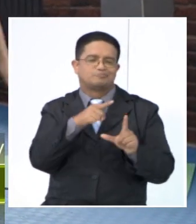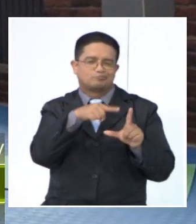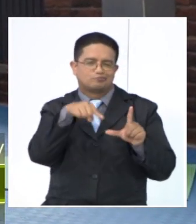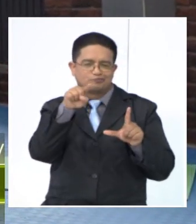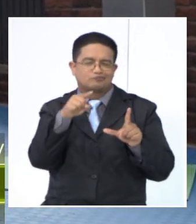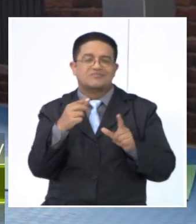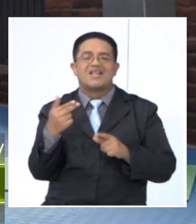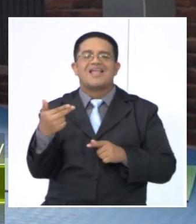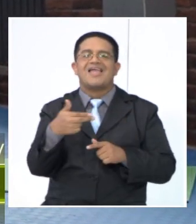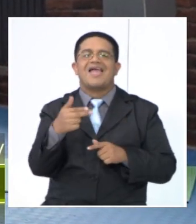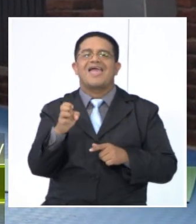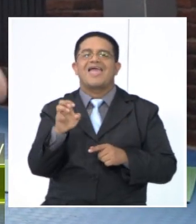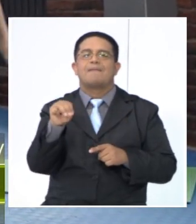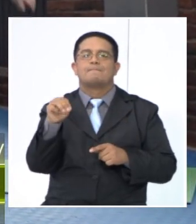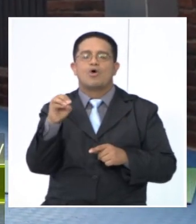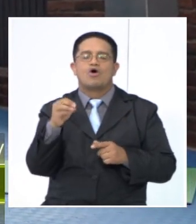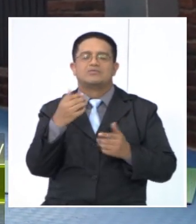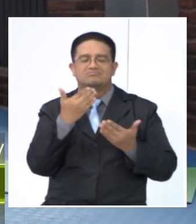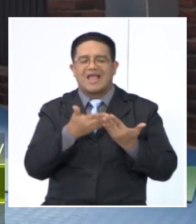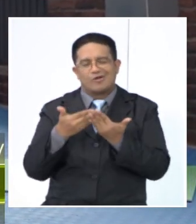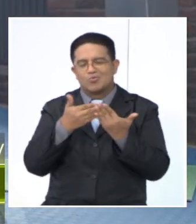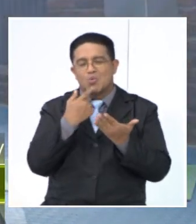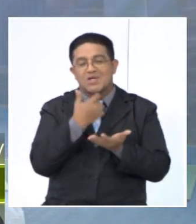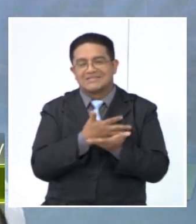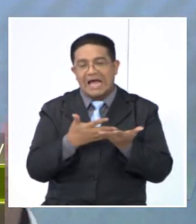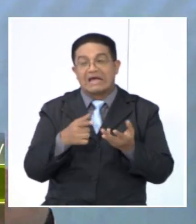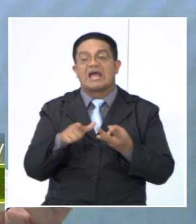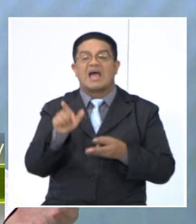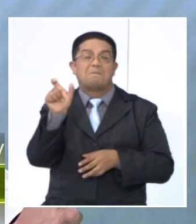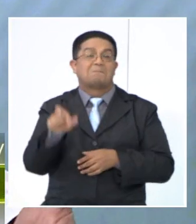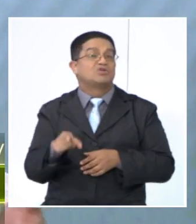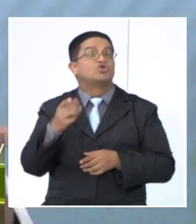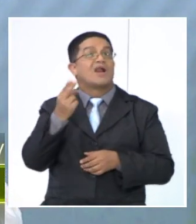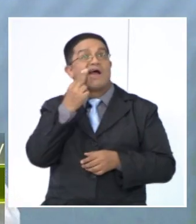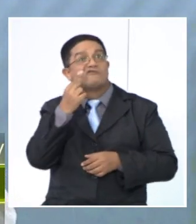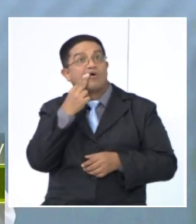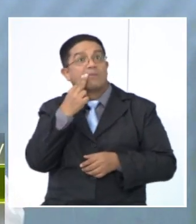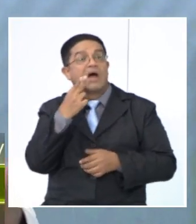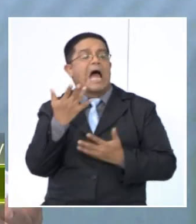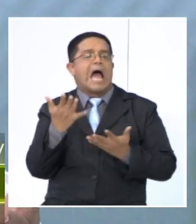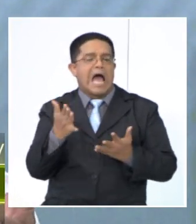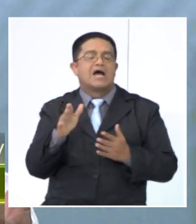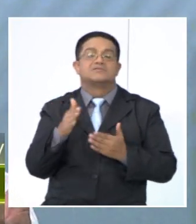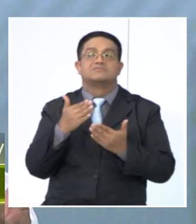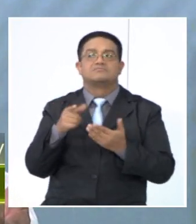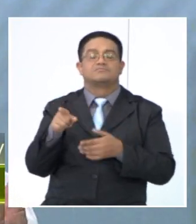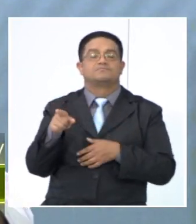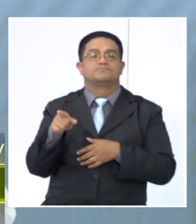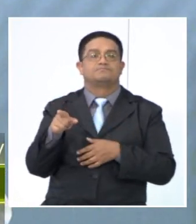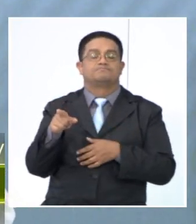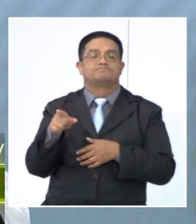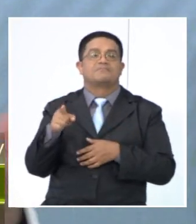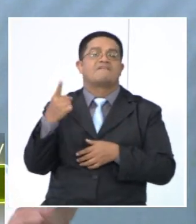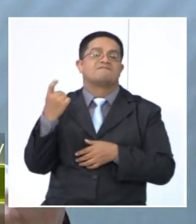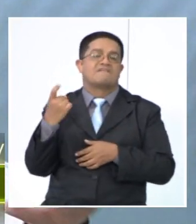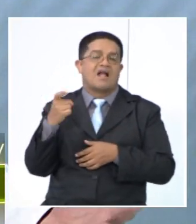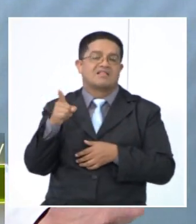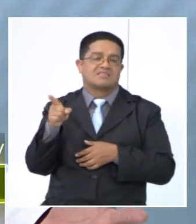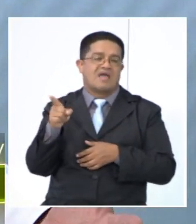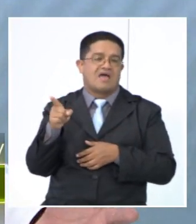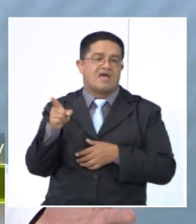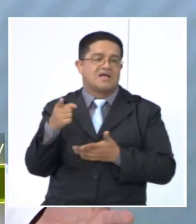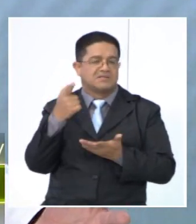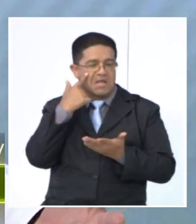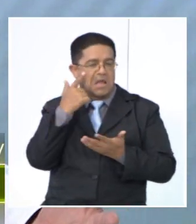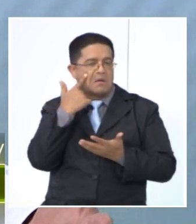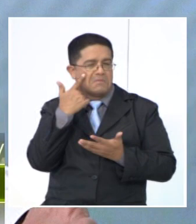tipo de estudios que hagan, sean necesarios. Si el paciente es fumador, hay que mandarle a un especialista por si acaso